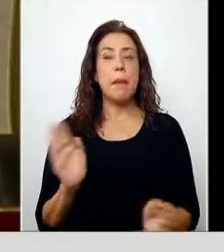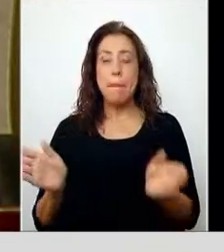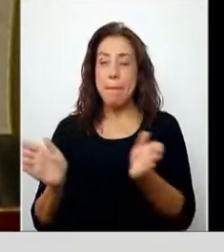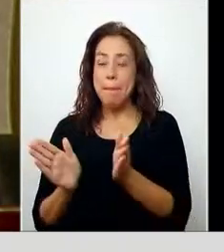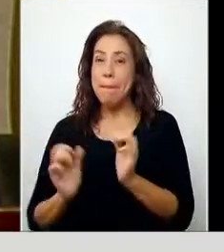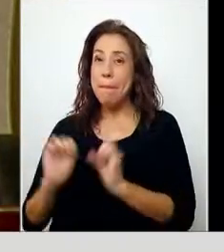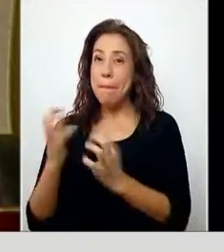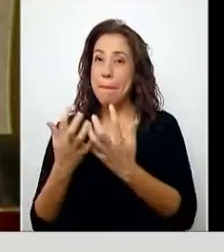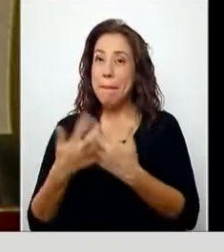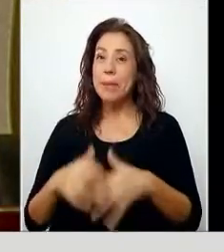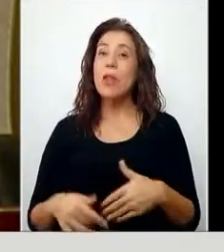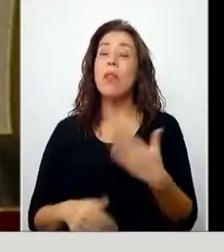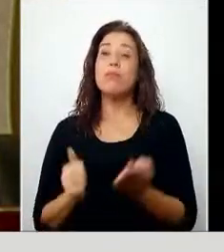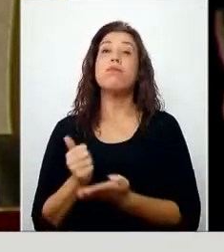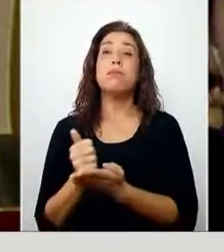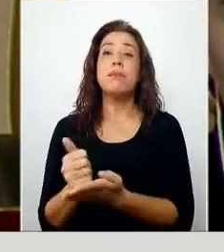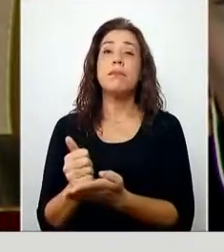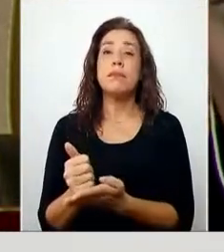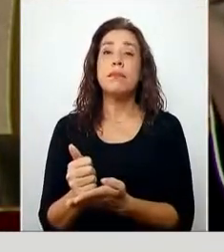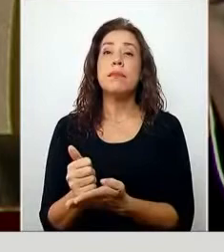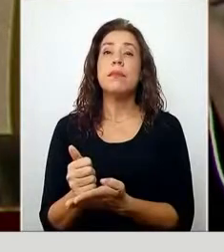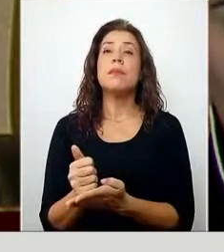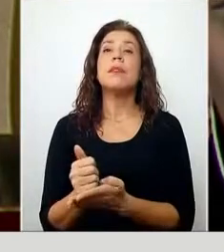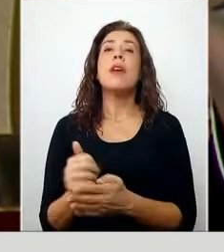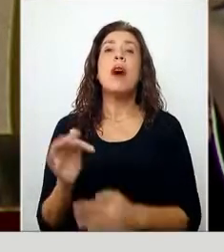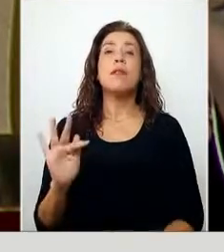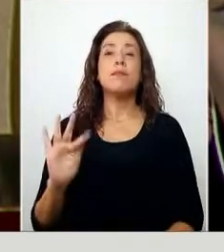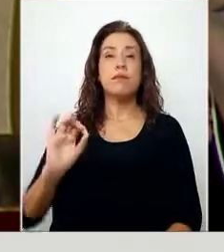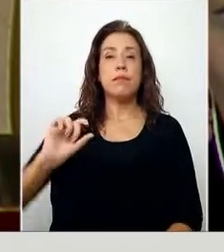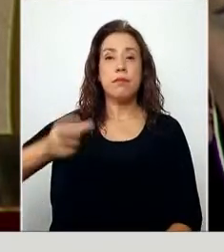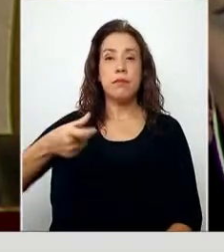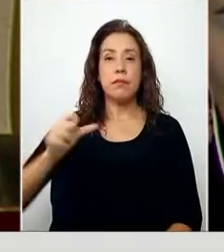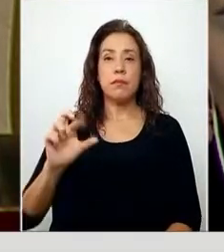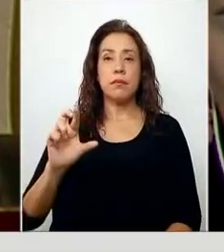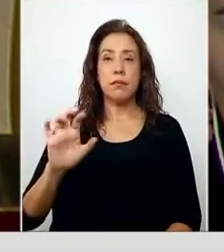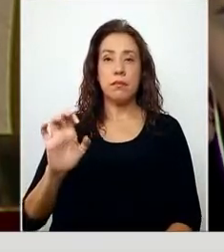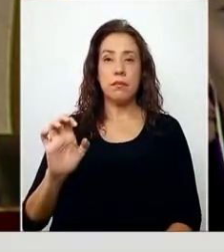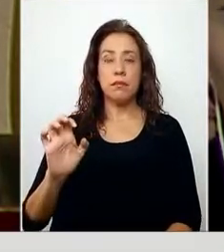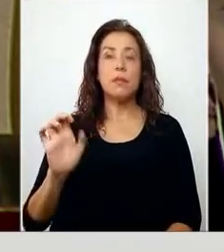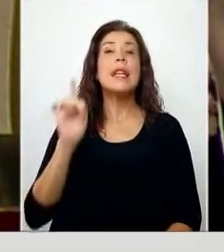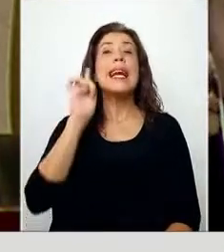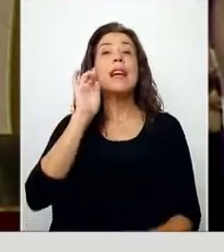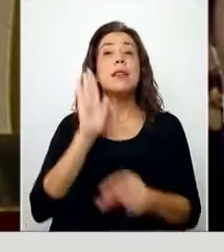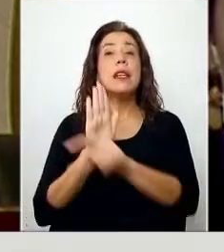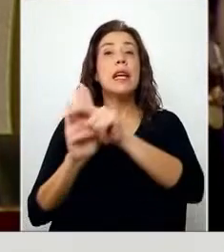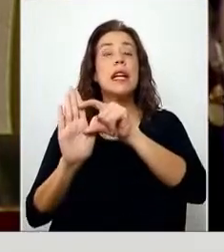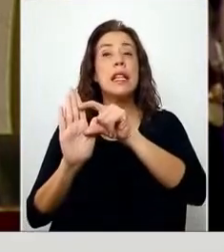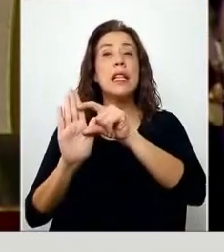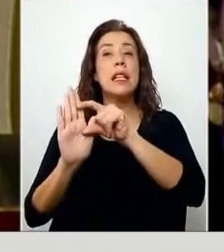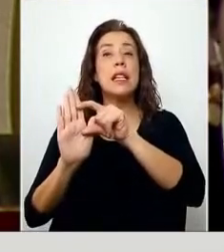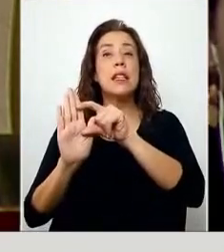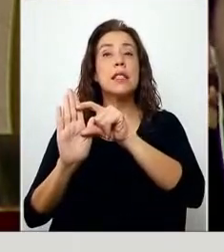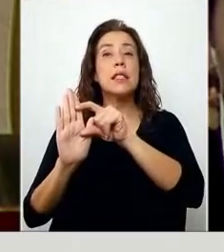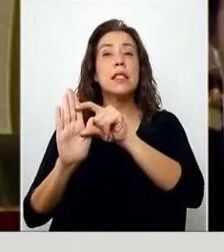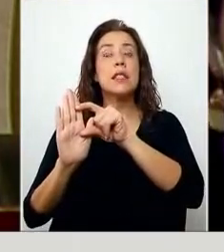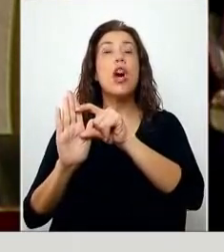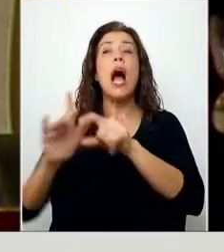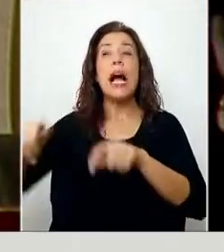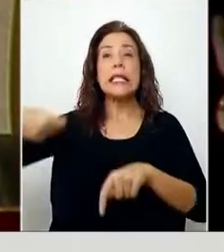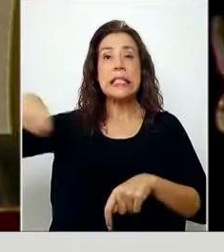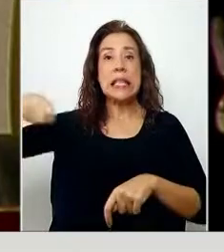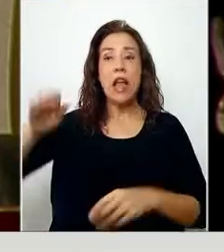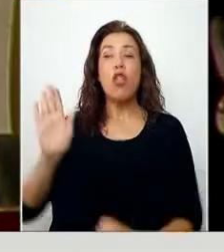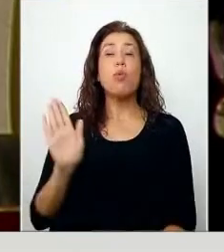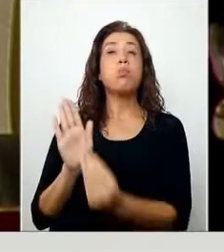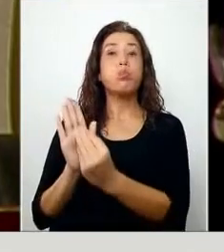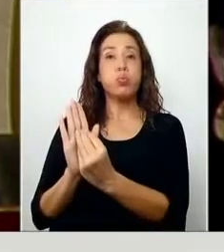beneficiarios de las acciones del fondo garantías Esto fue una indicación que se sumó en el senado y cosa que hay que